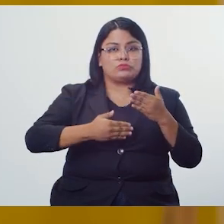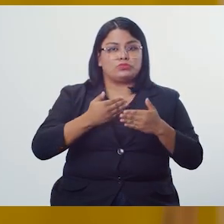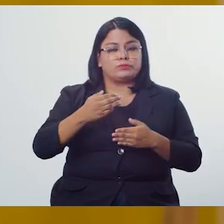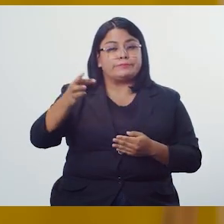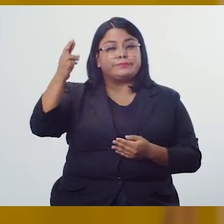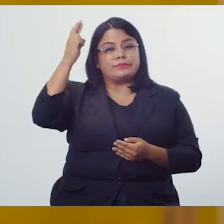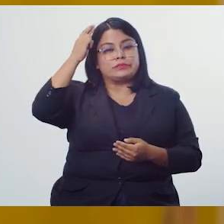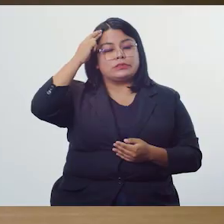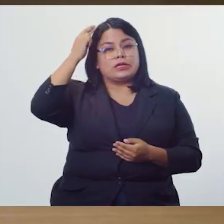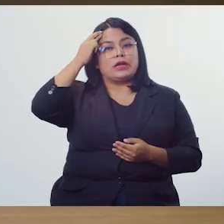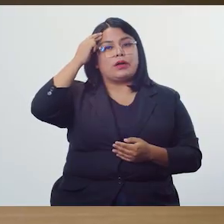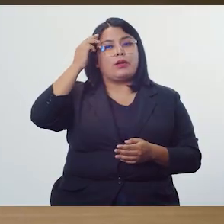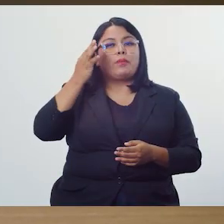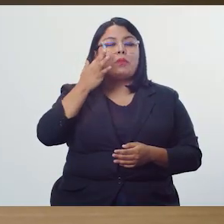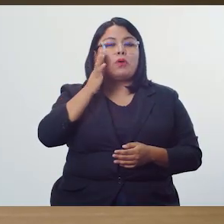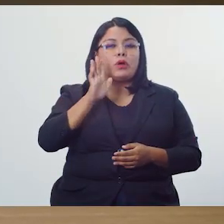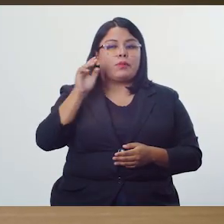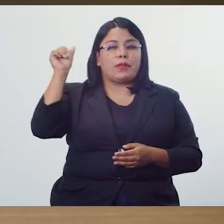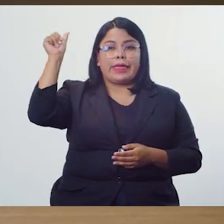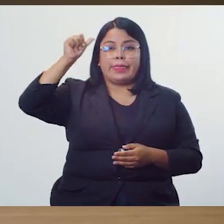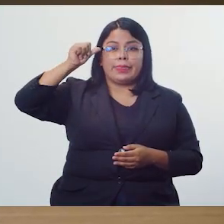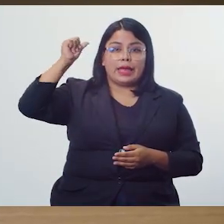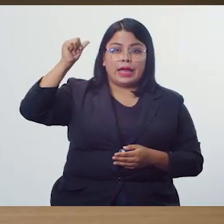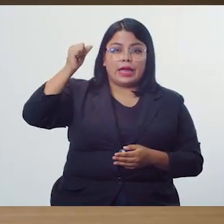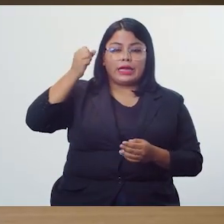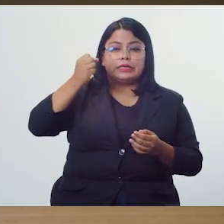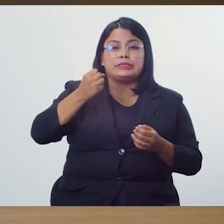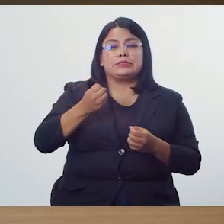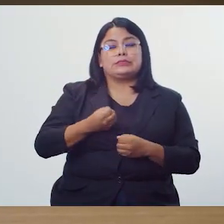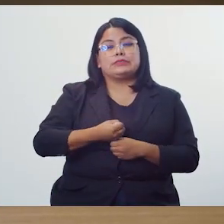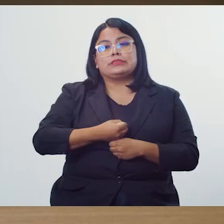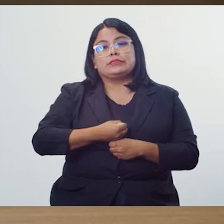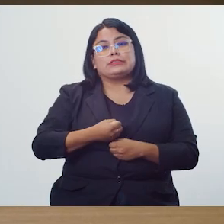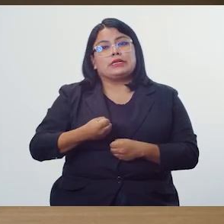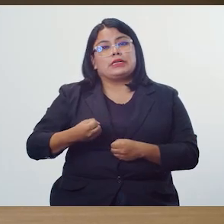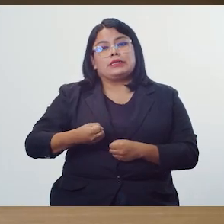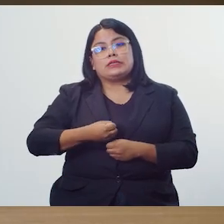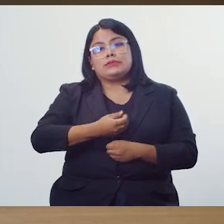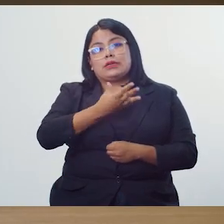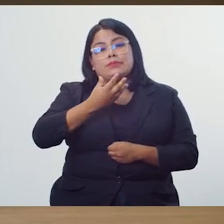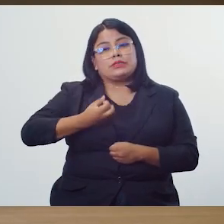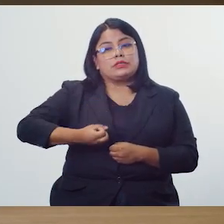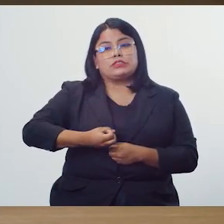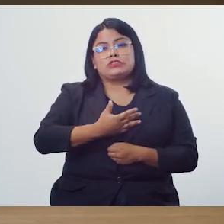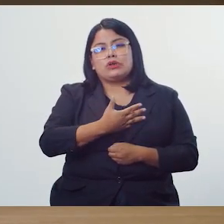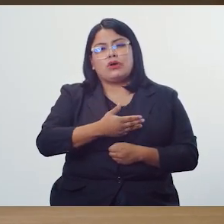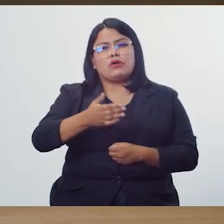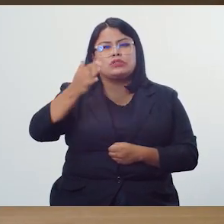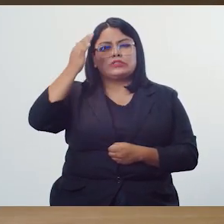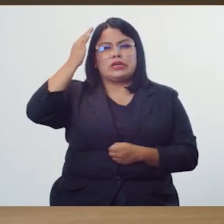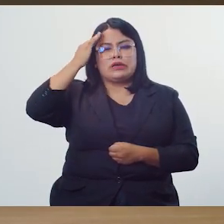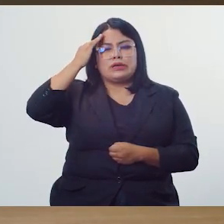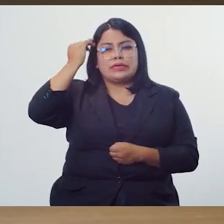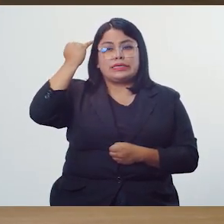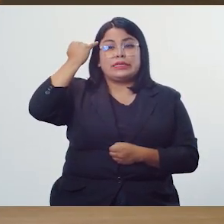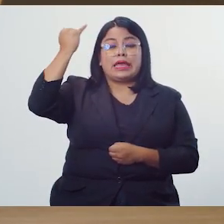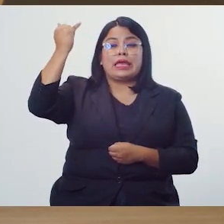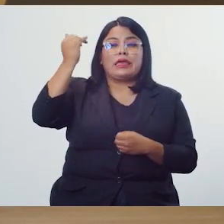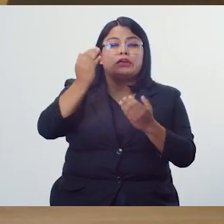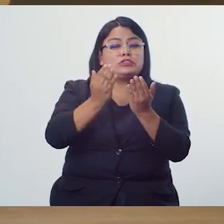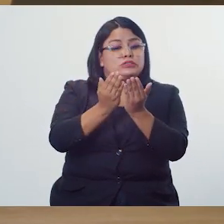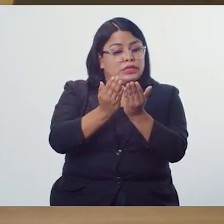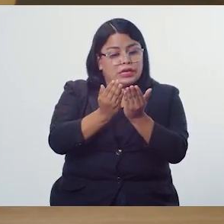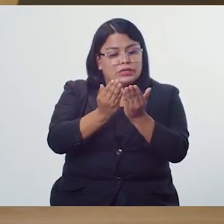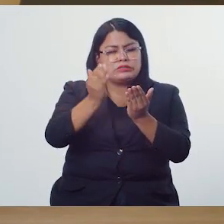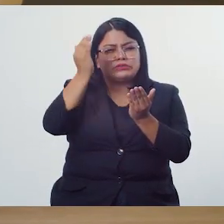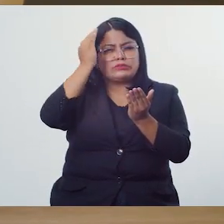procesos de razonamiento, como el análisis, la interpretación, saber sacar inferencias de un texto,